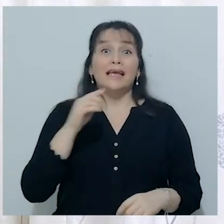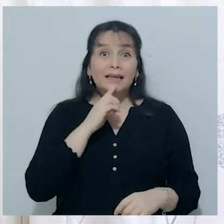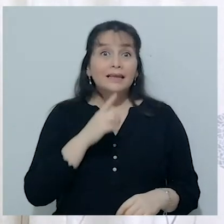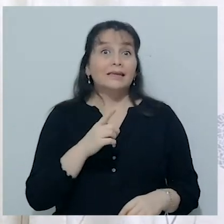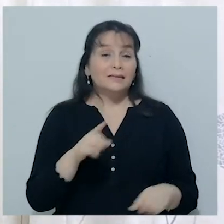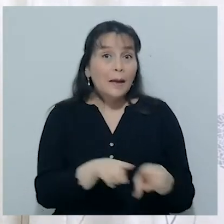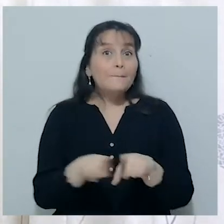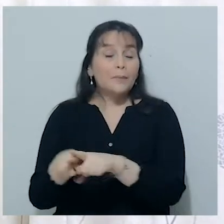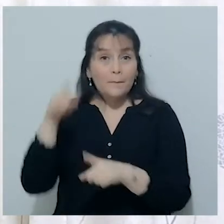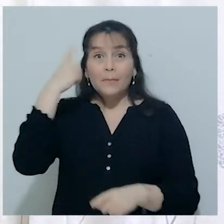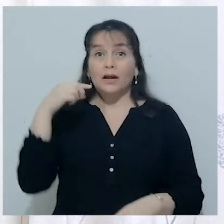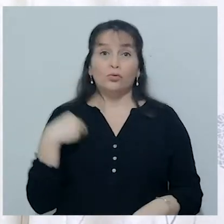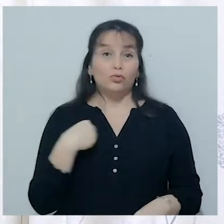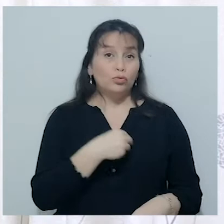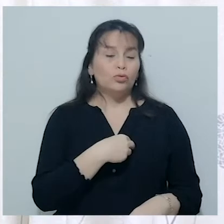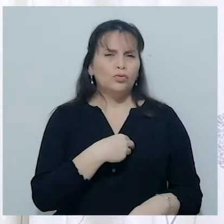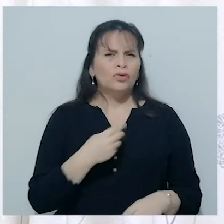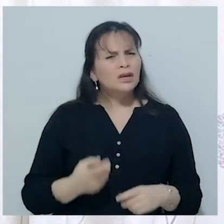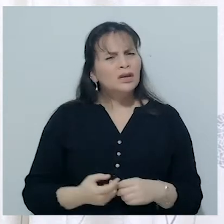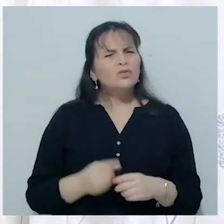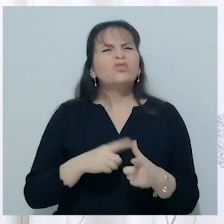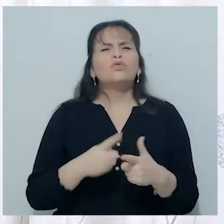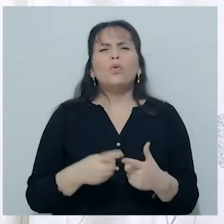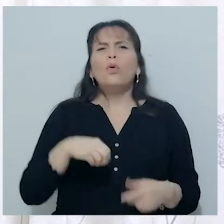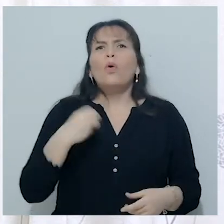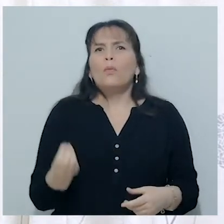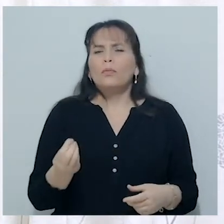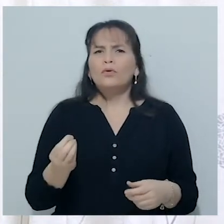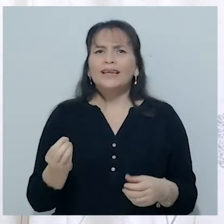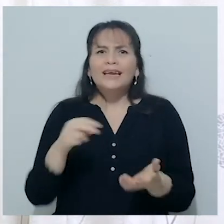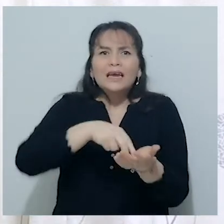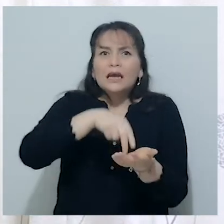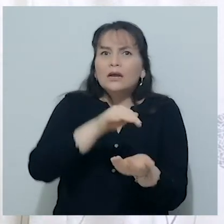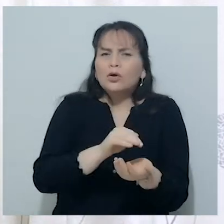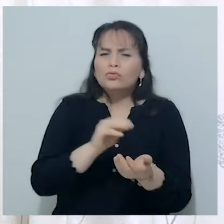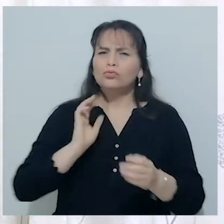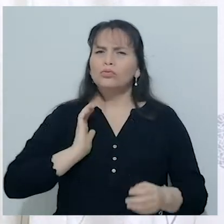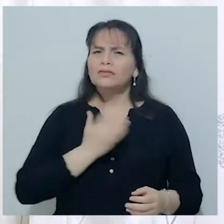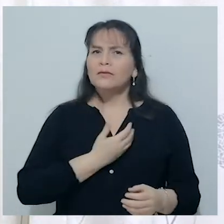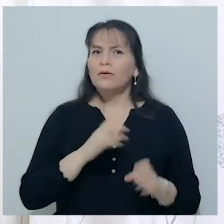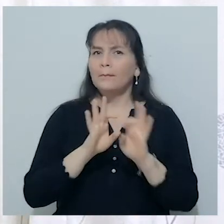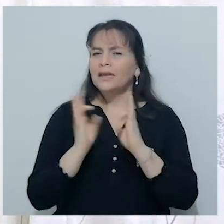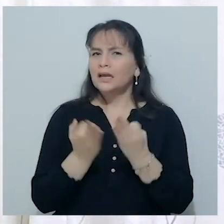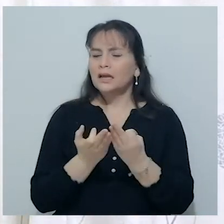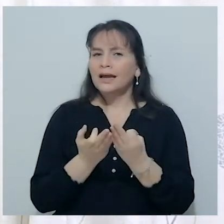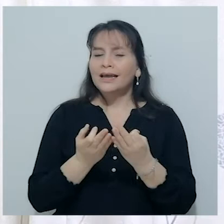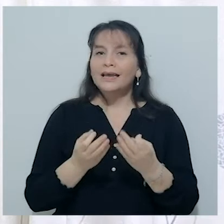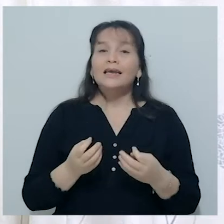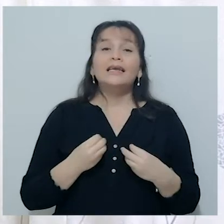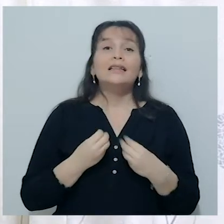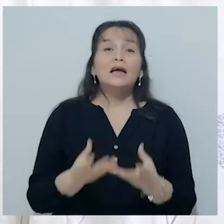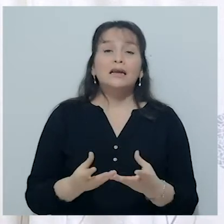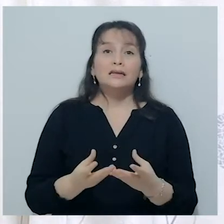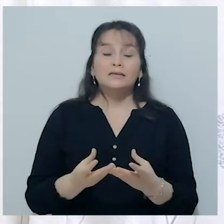Israel, lo es para nosotros. ¿Cómo entonces podemos proteger hoy en día nuestra familia?